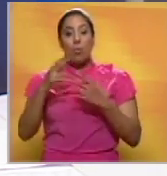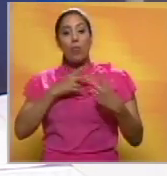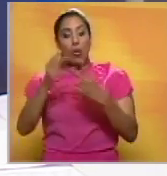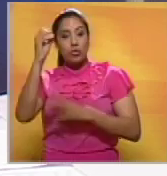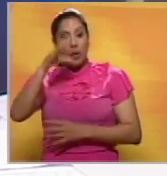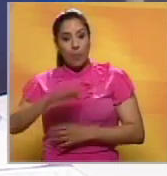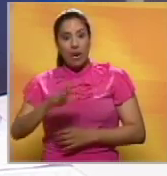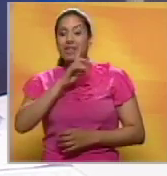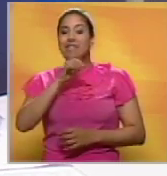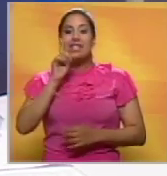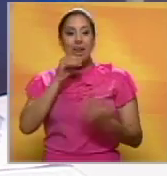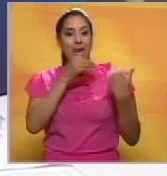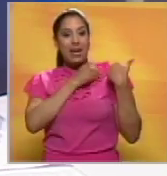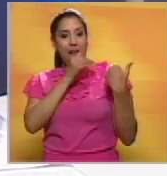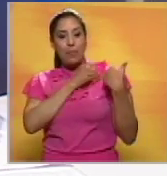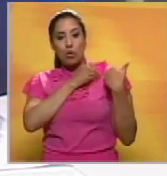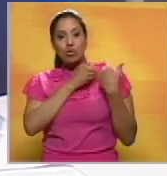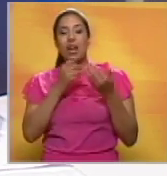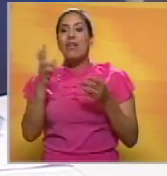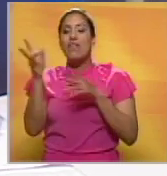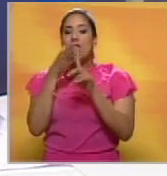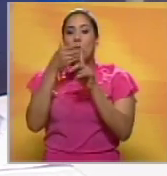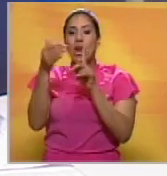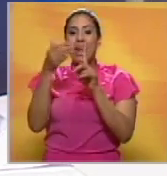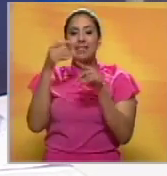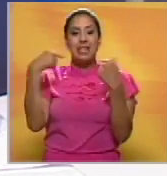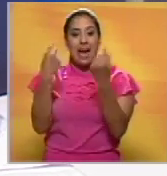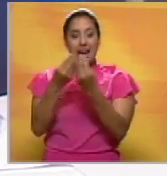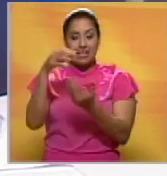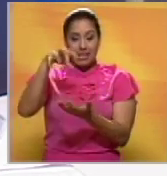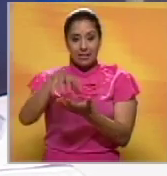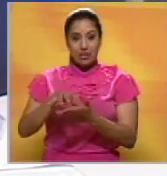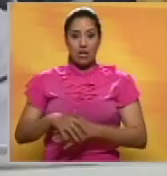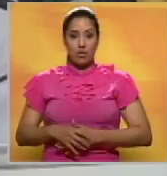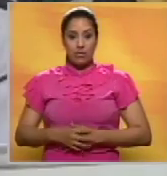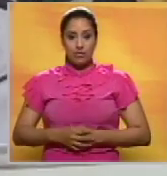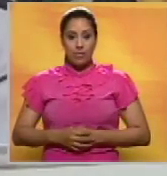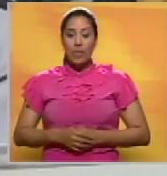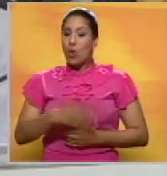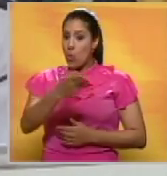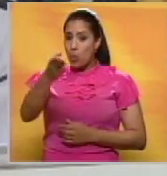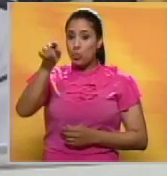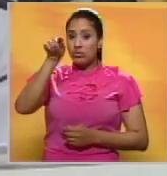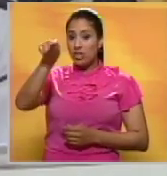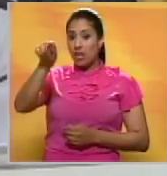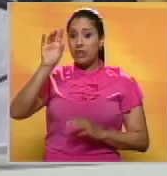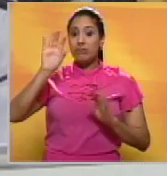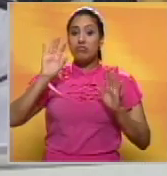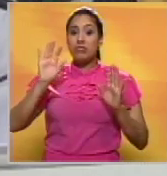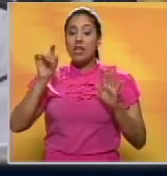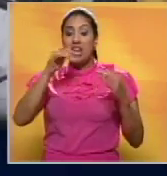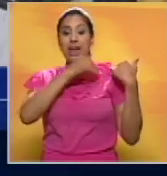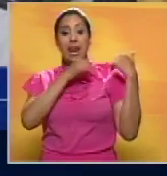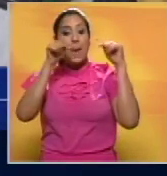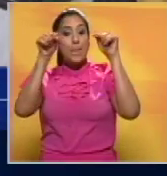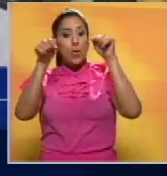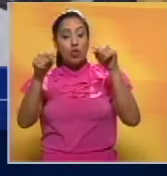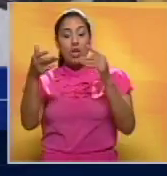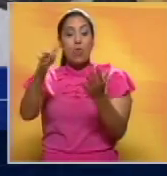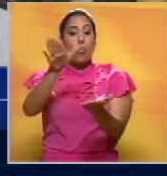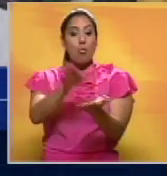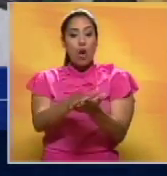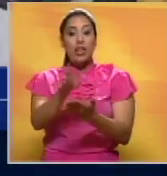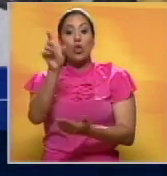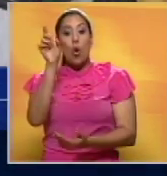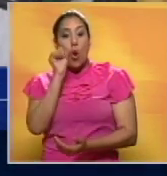Voluntad Popular son los responsables de la ola de violencia generada en el estado. Ustedes son los autores de la muerte